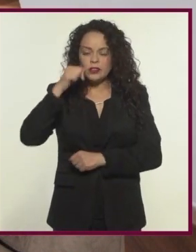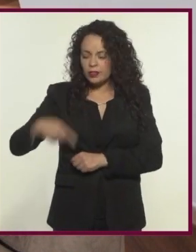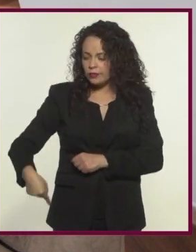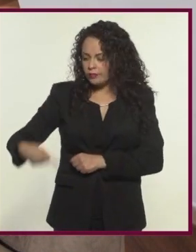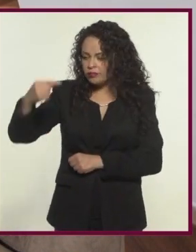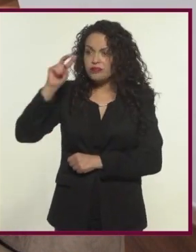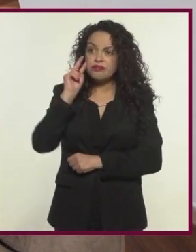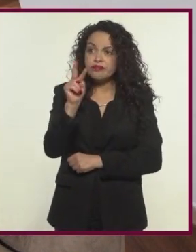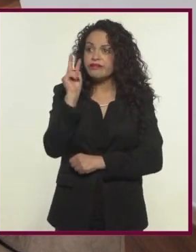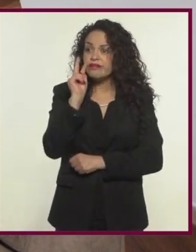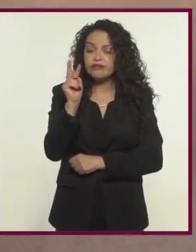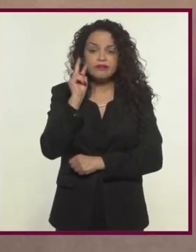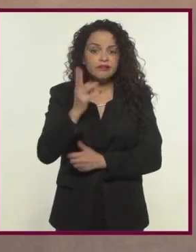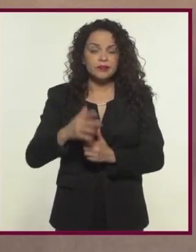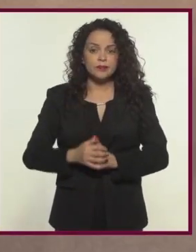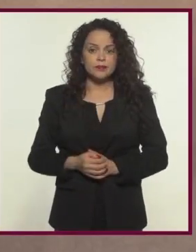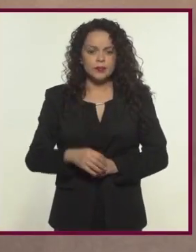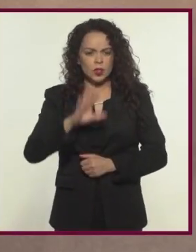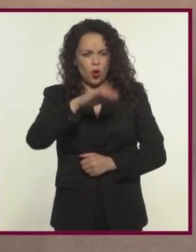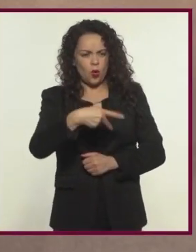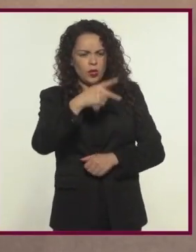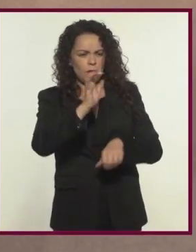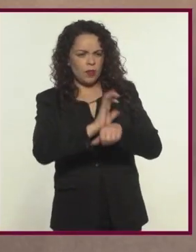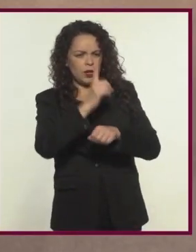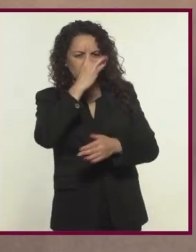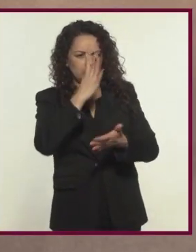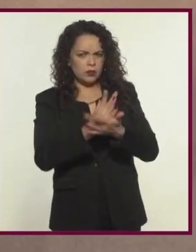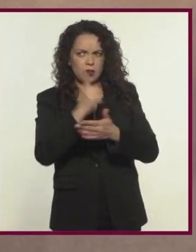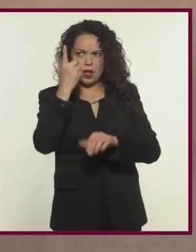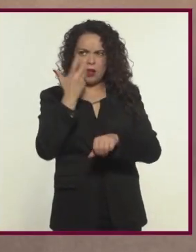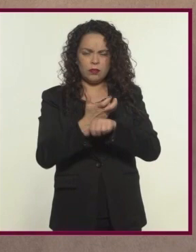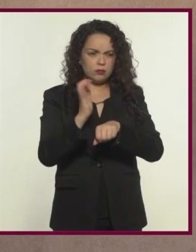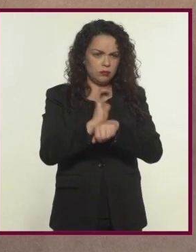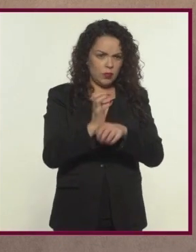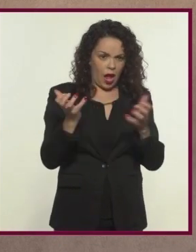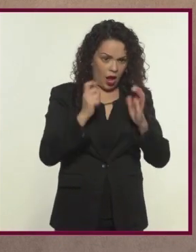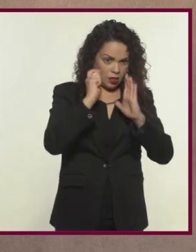vida. Oye, pero si el cine no es exclusivamente hecho por